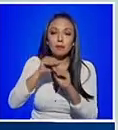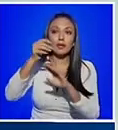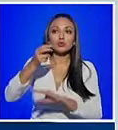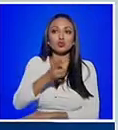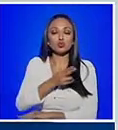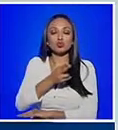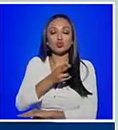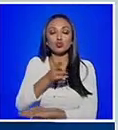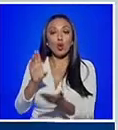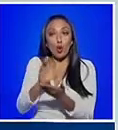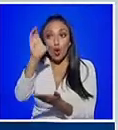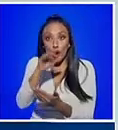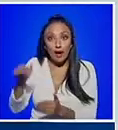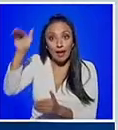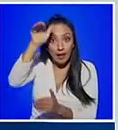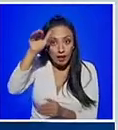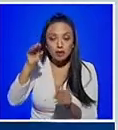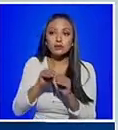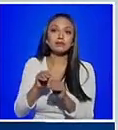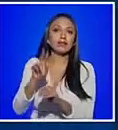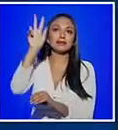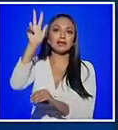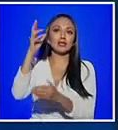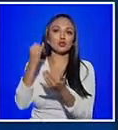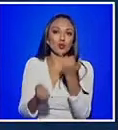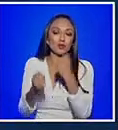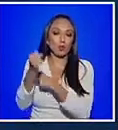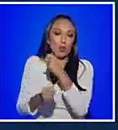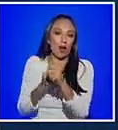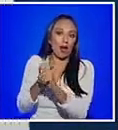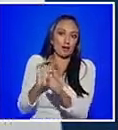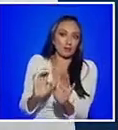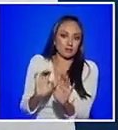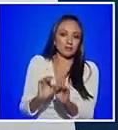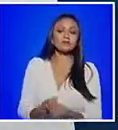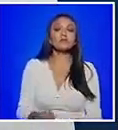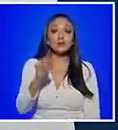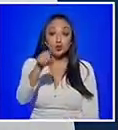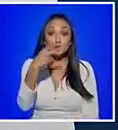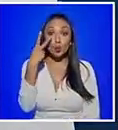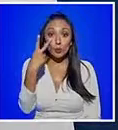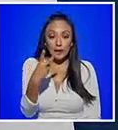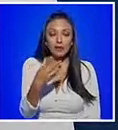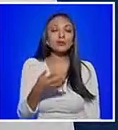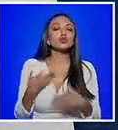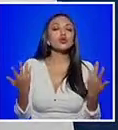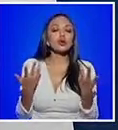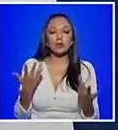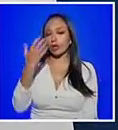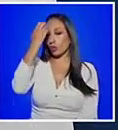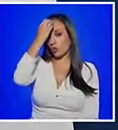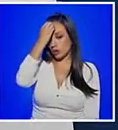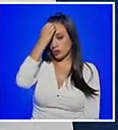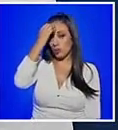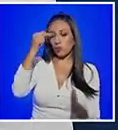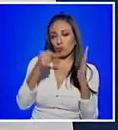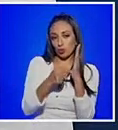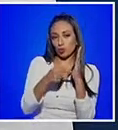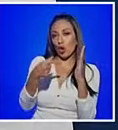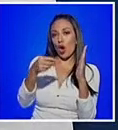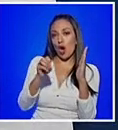y para el nivel de bachillerato en ciencias. Usted puede verificar la información a través de la página